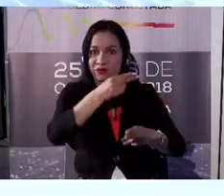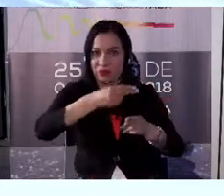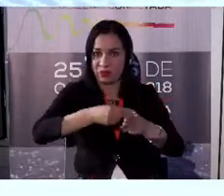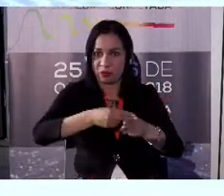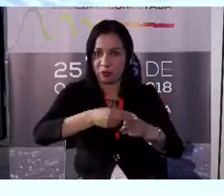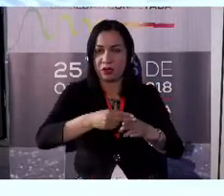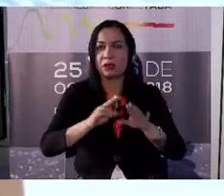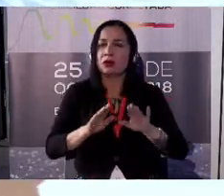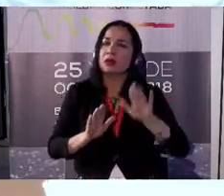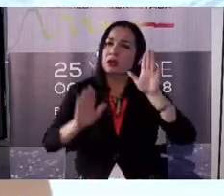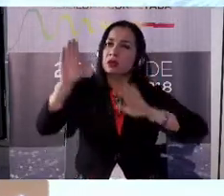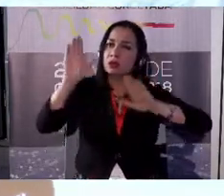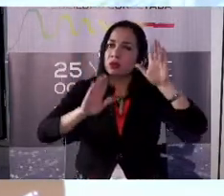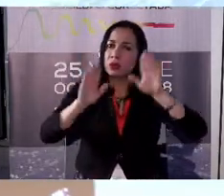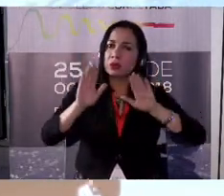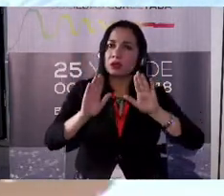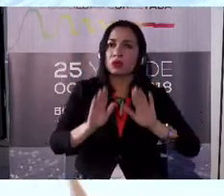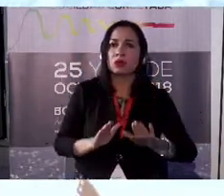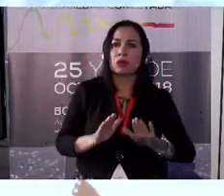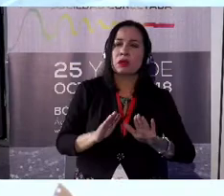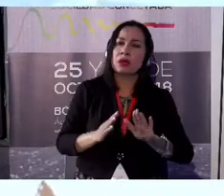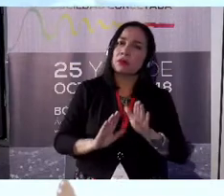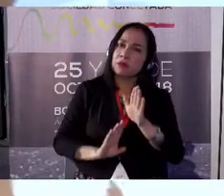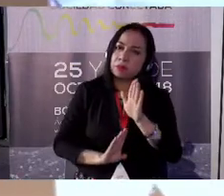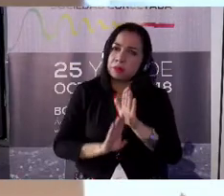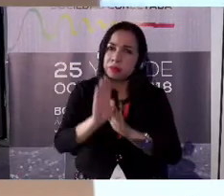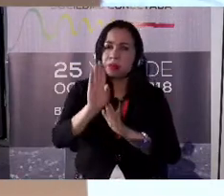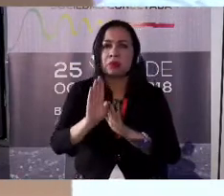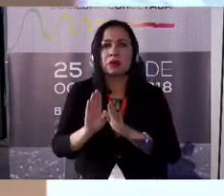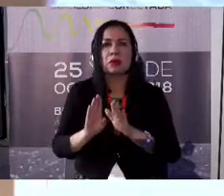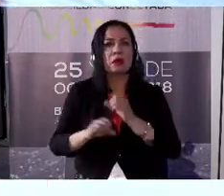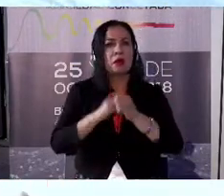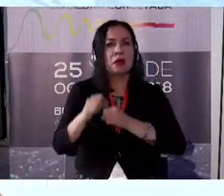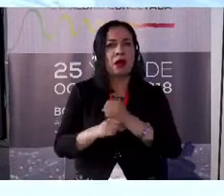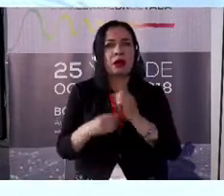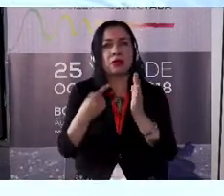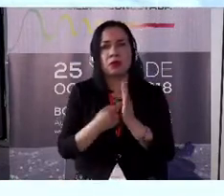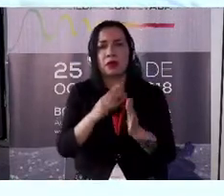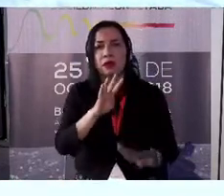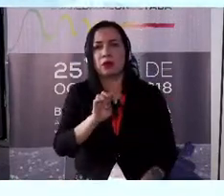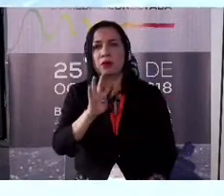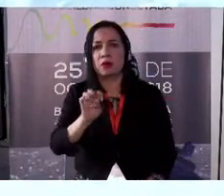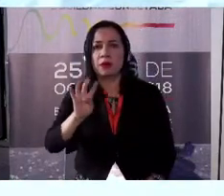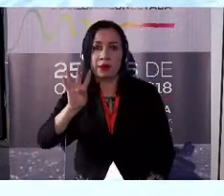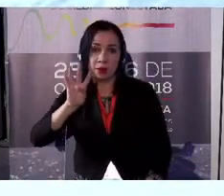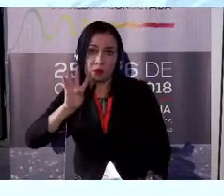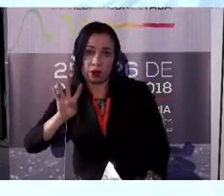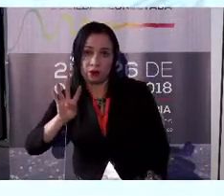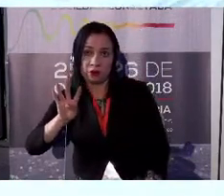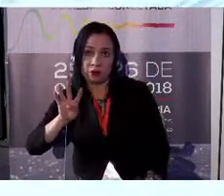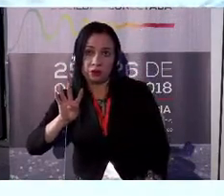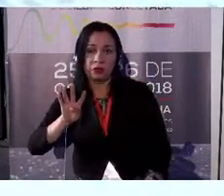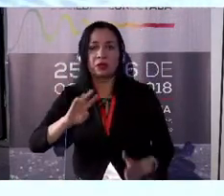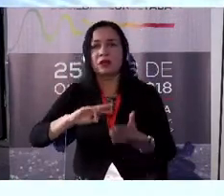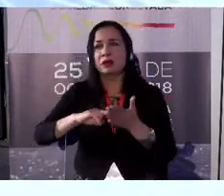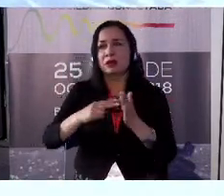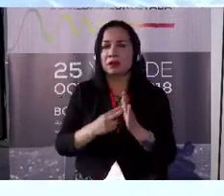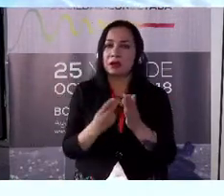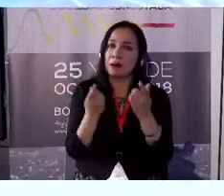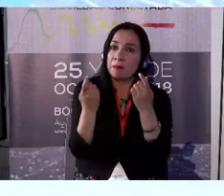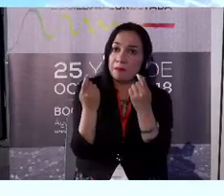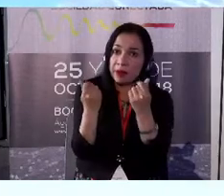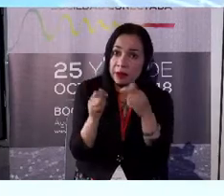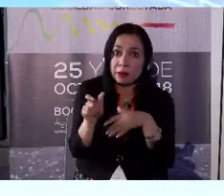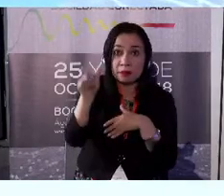subasta fue una subasta ascendente de rondas múltiples, año 94. ¿Esto qué quiere decir? Que el precio que el